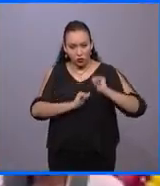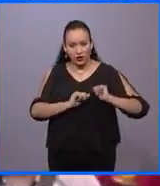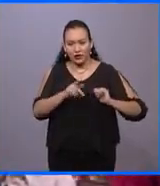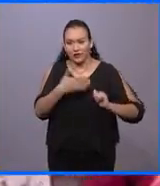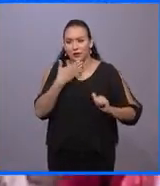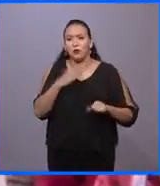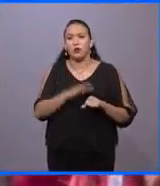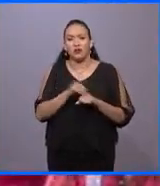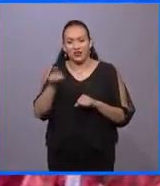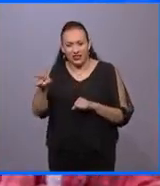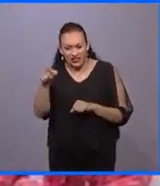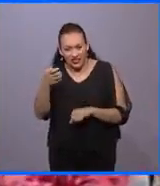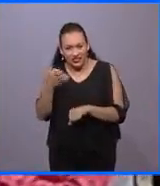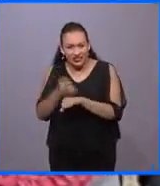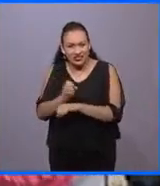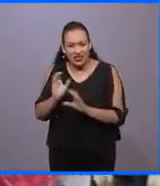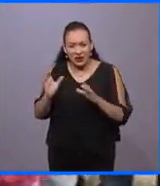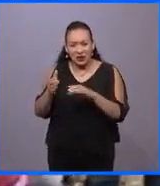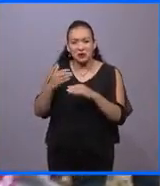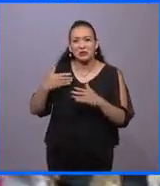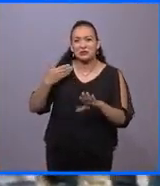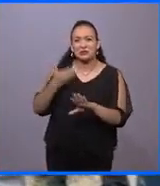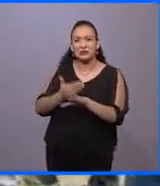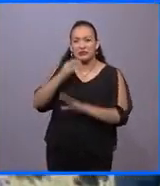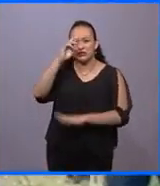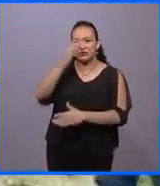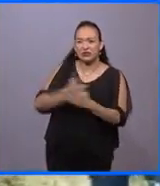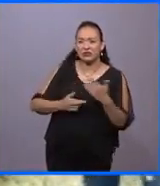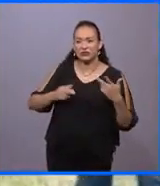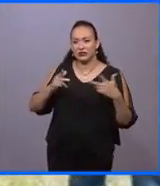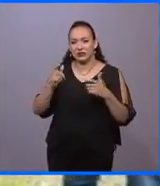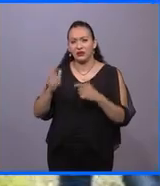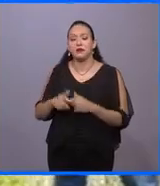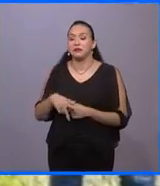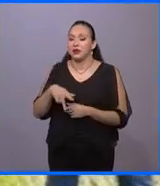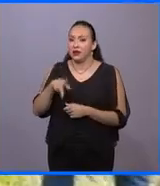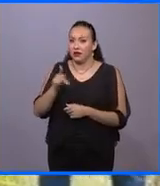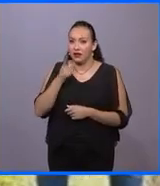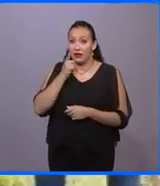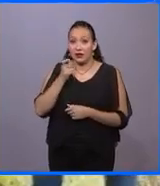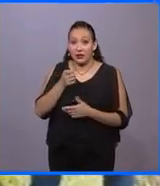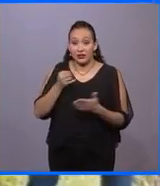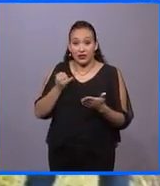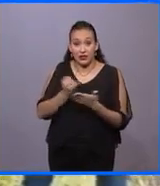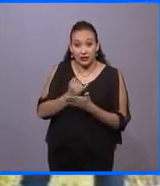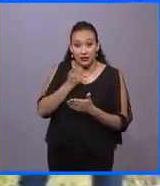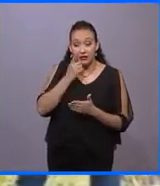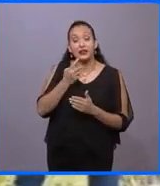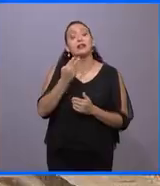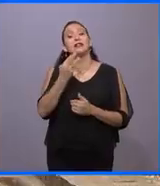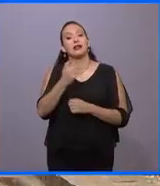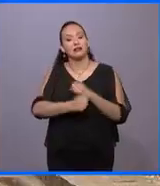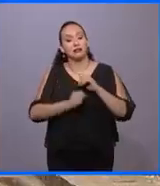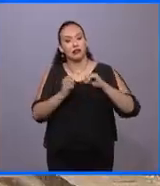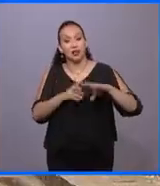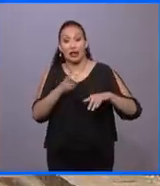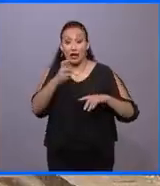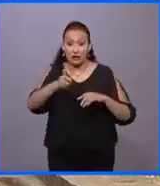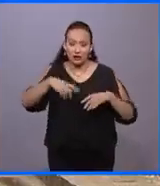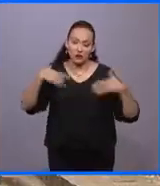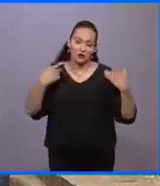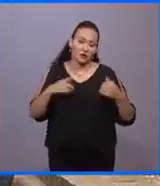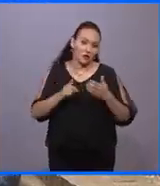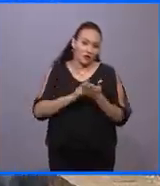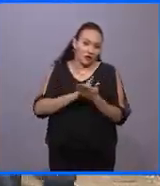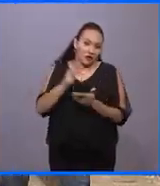situación de violencia que había en la comunidad. Sin embargo, señalaron que la decisión de dejar los 3 años afecta directamente